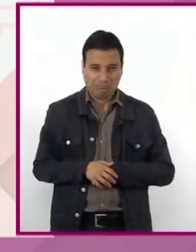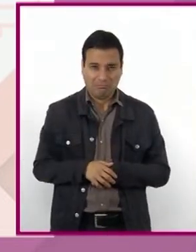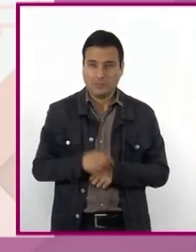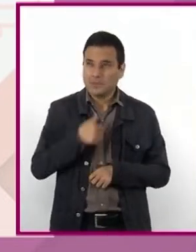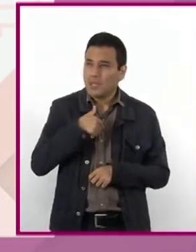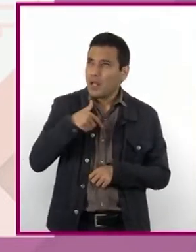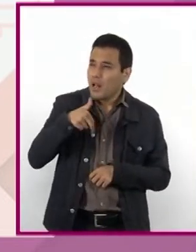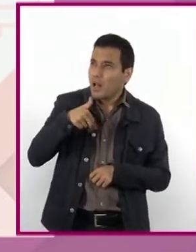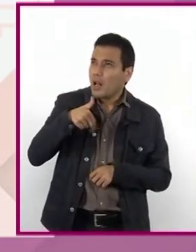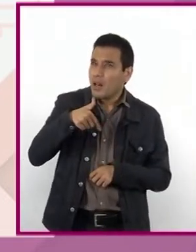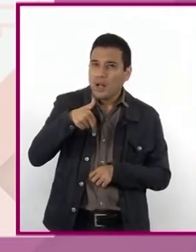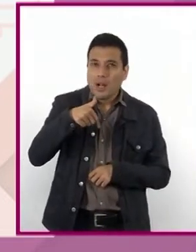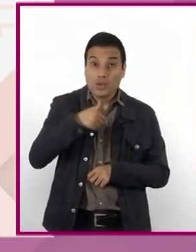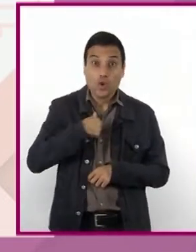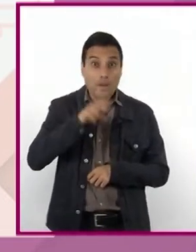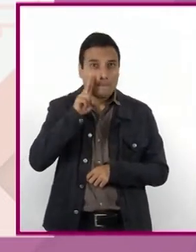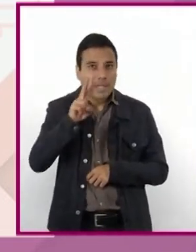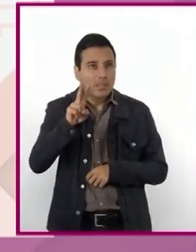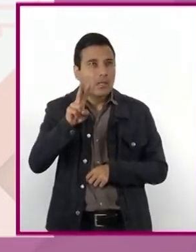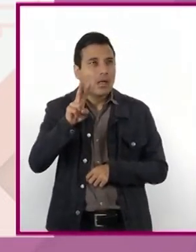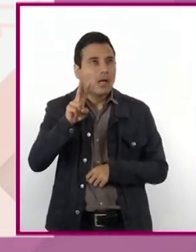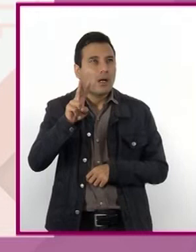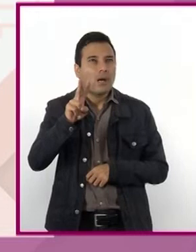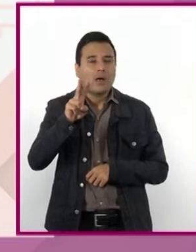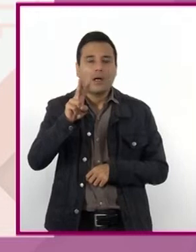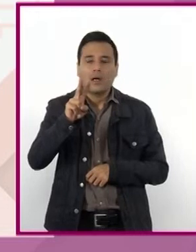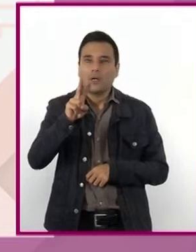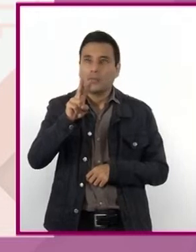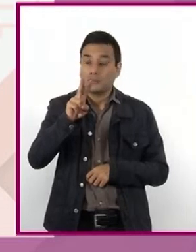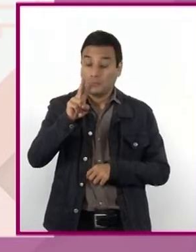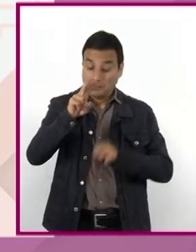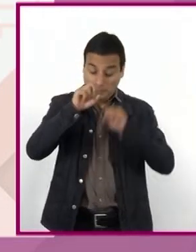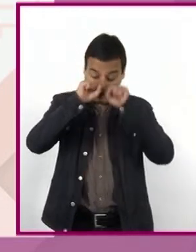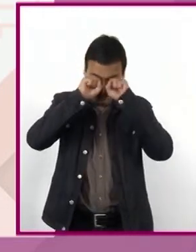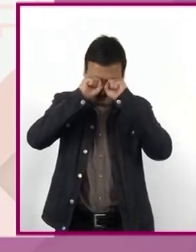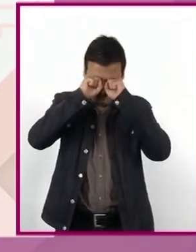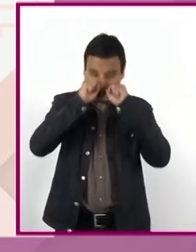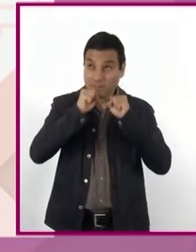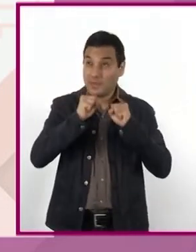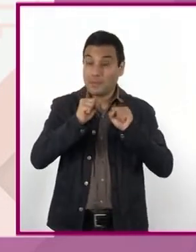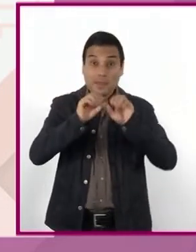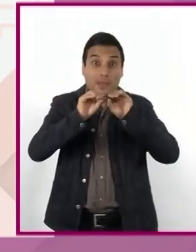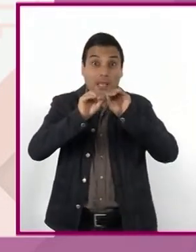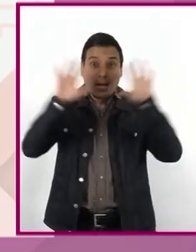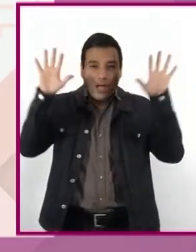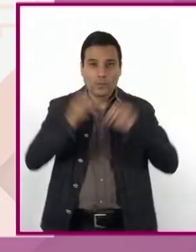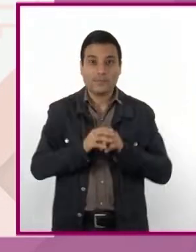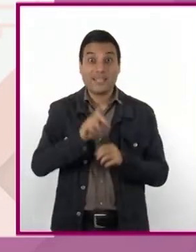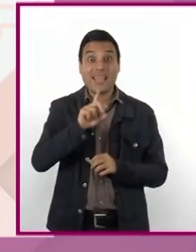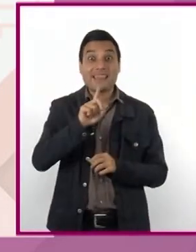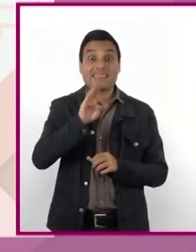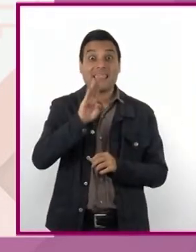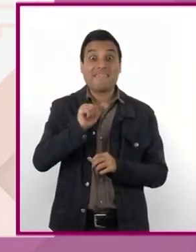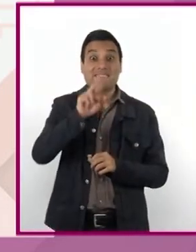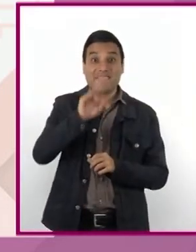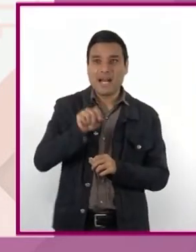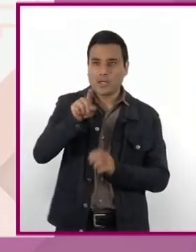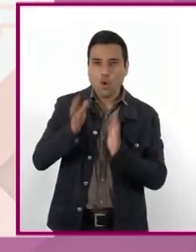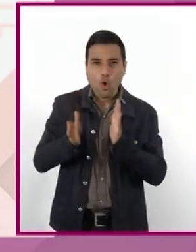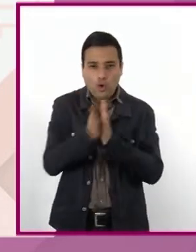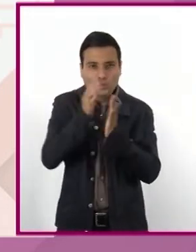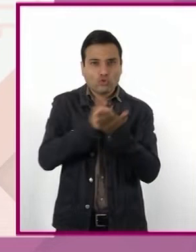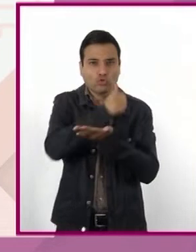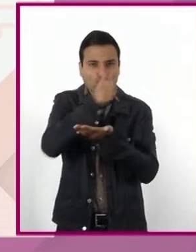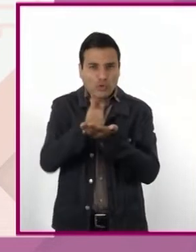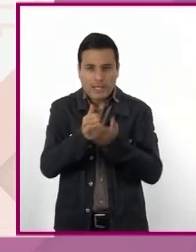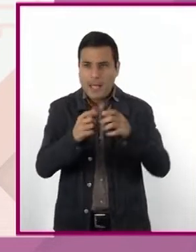razón, yo las veía con la claridad sorprendente. Veía a los Debari construyendo su ciudad y avanzando en